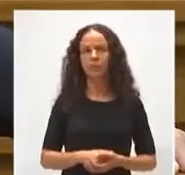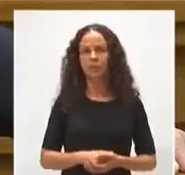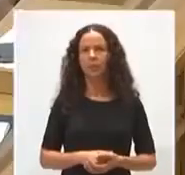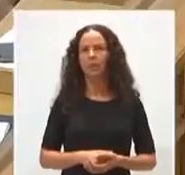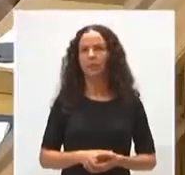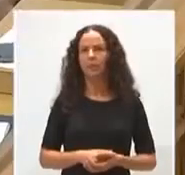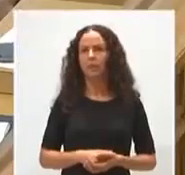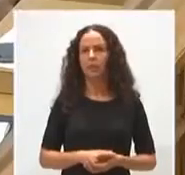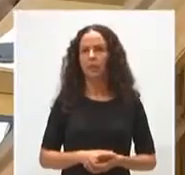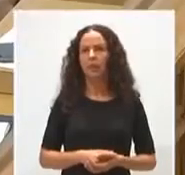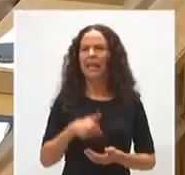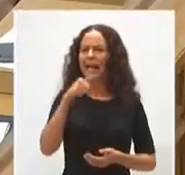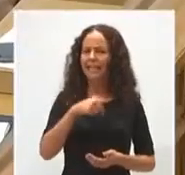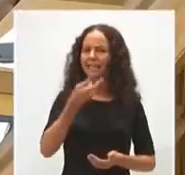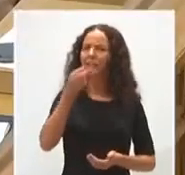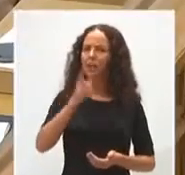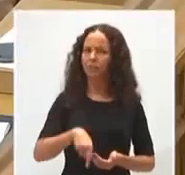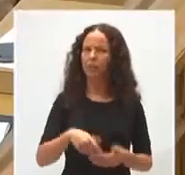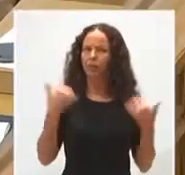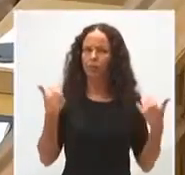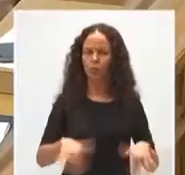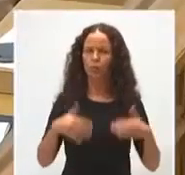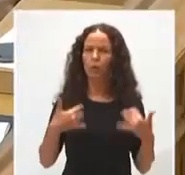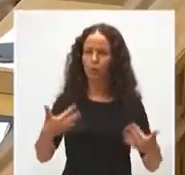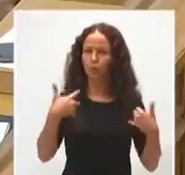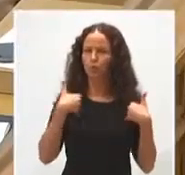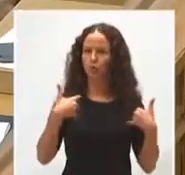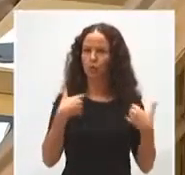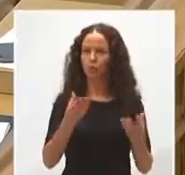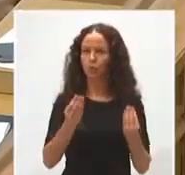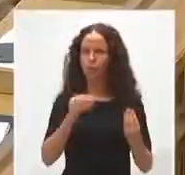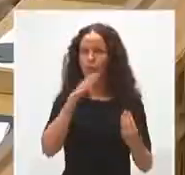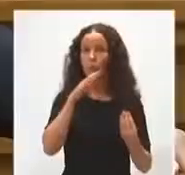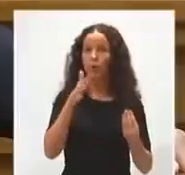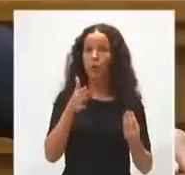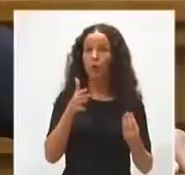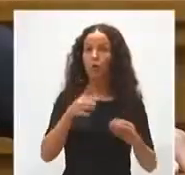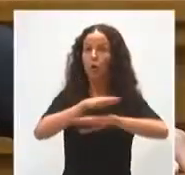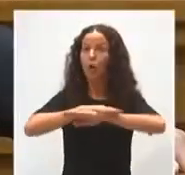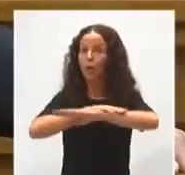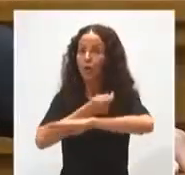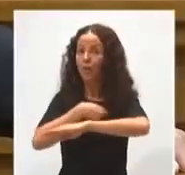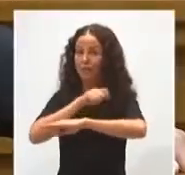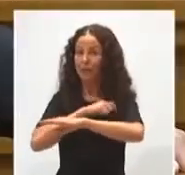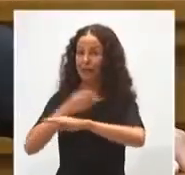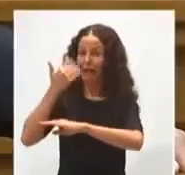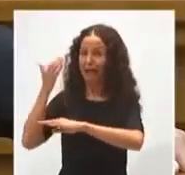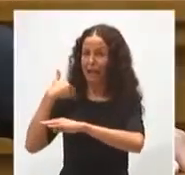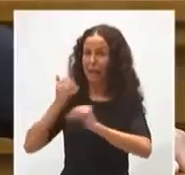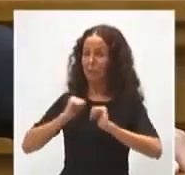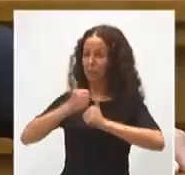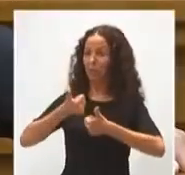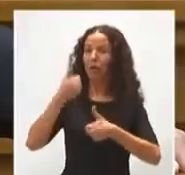aquí también hemos dado la talla cuando el gobierno les pasa de españa empezó a plantearse